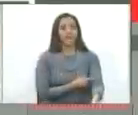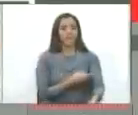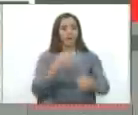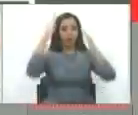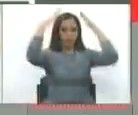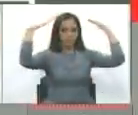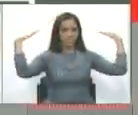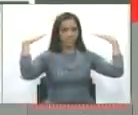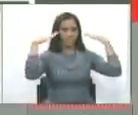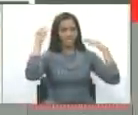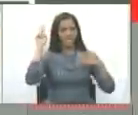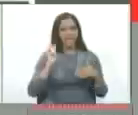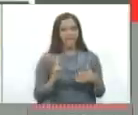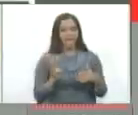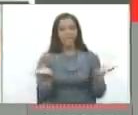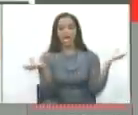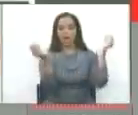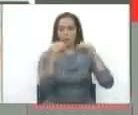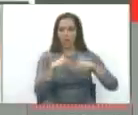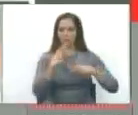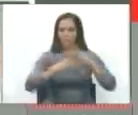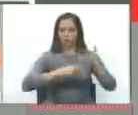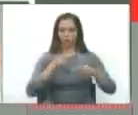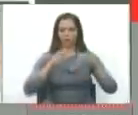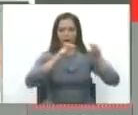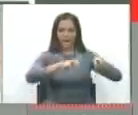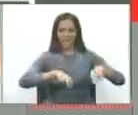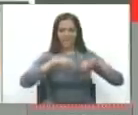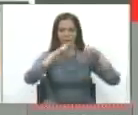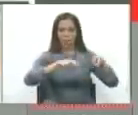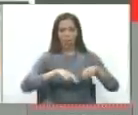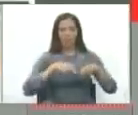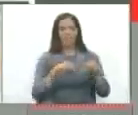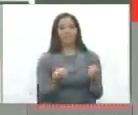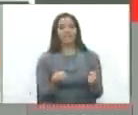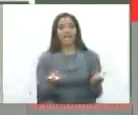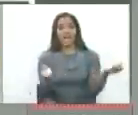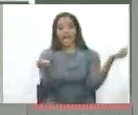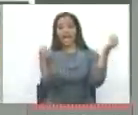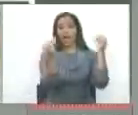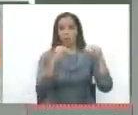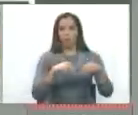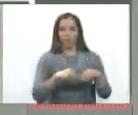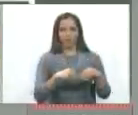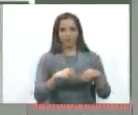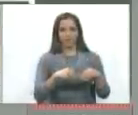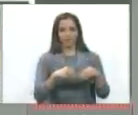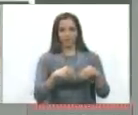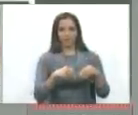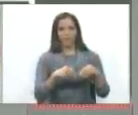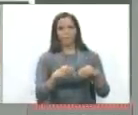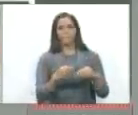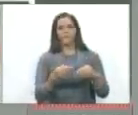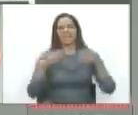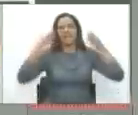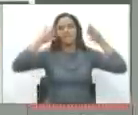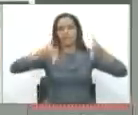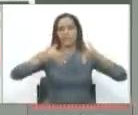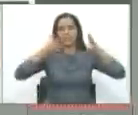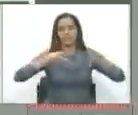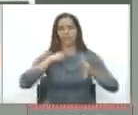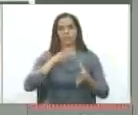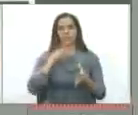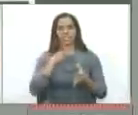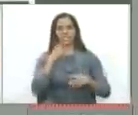grandes acuerdos para la producción agrícola, grandes acuerdos para la formación política, para la